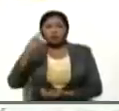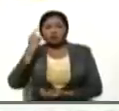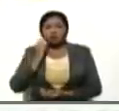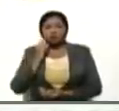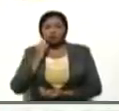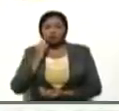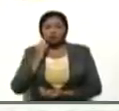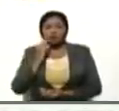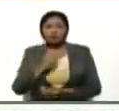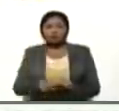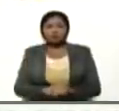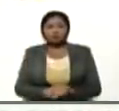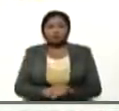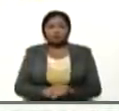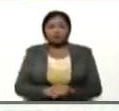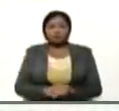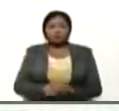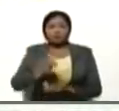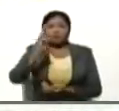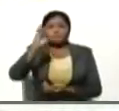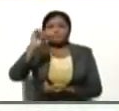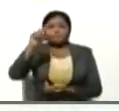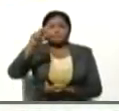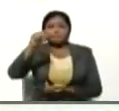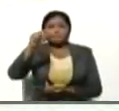el candidato Gilberto Pinto.